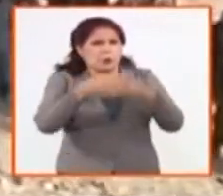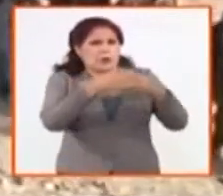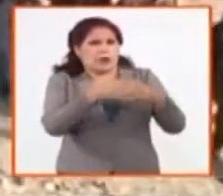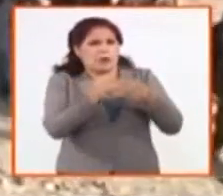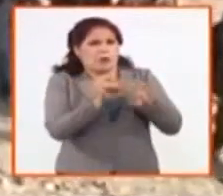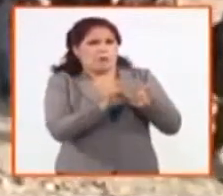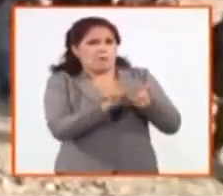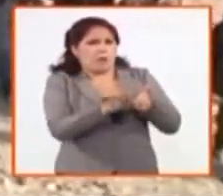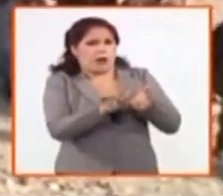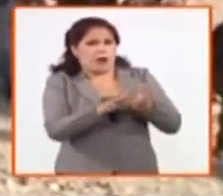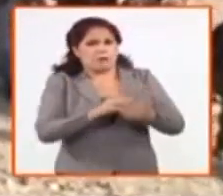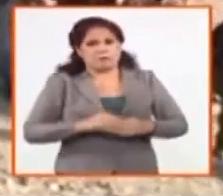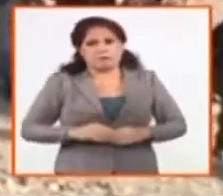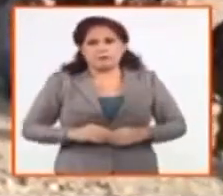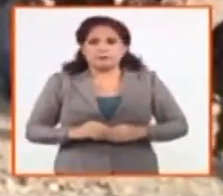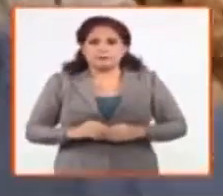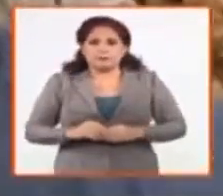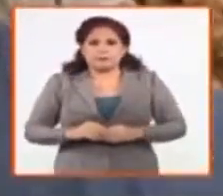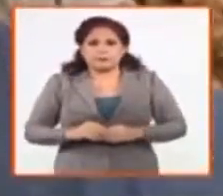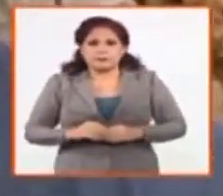de Afganistán.